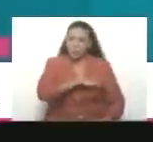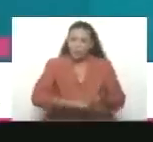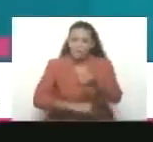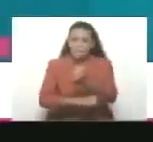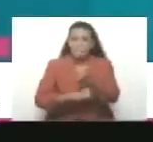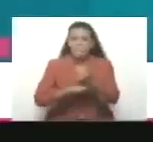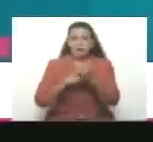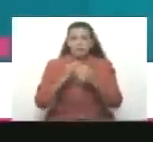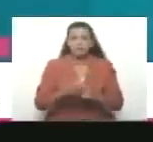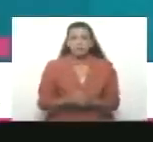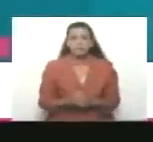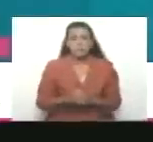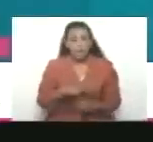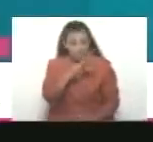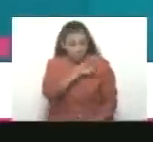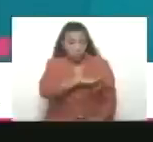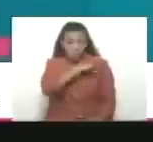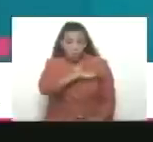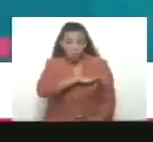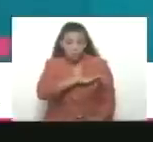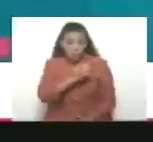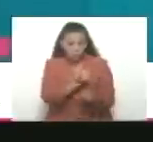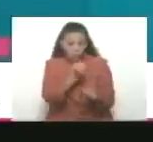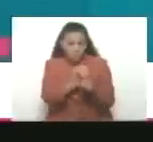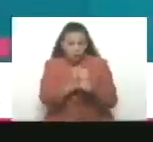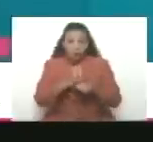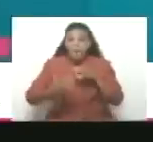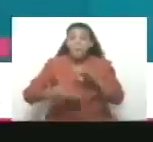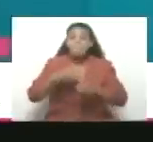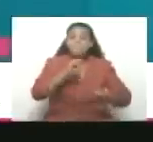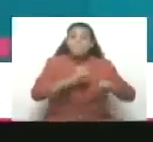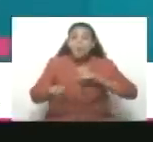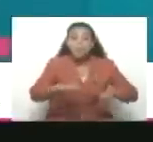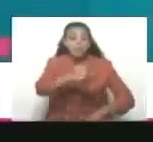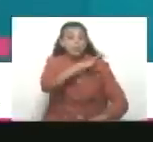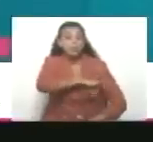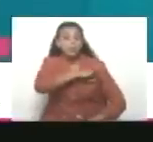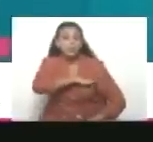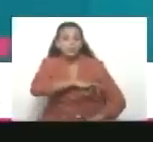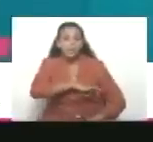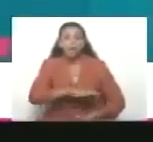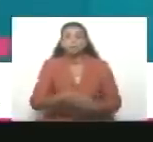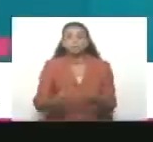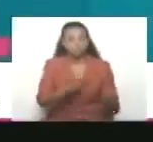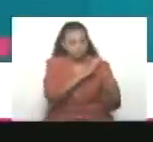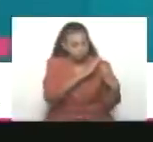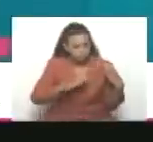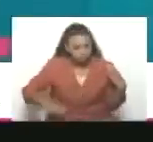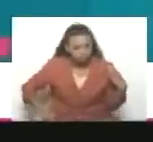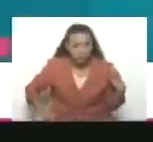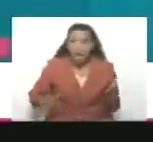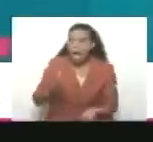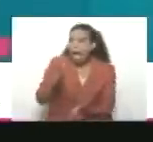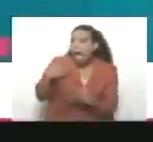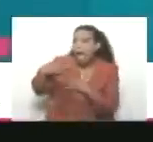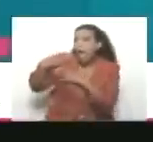siglo XXI el socialismo del siglo XX humanista cristiano profundamente